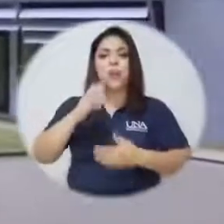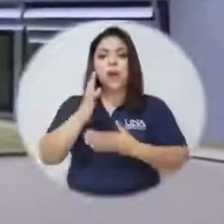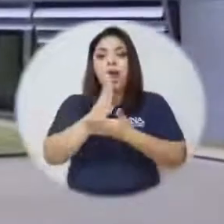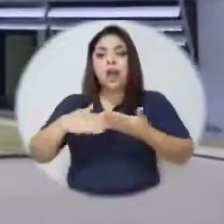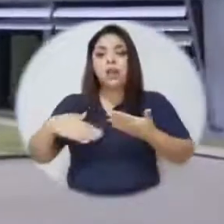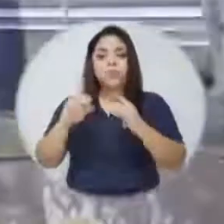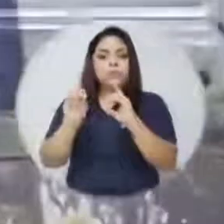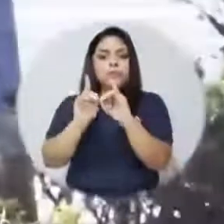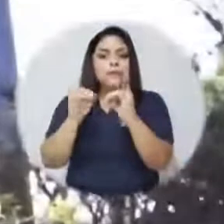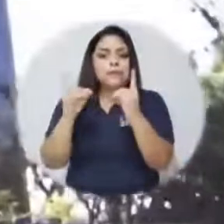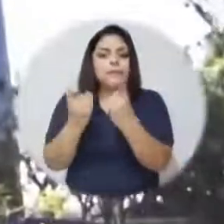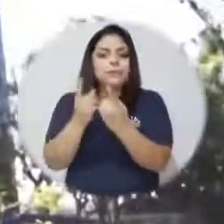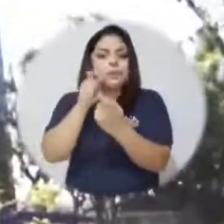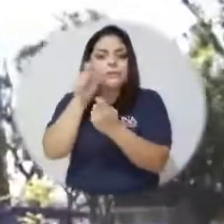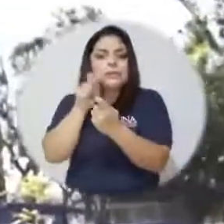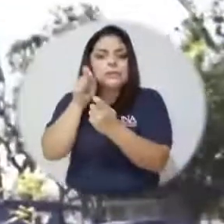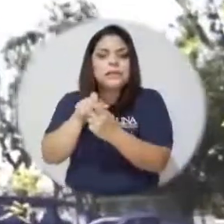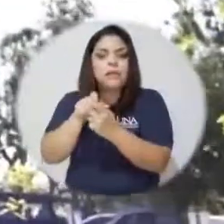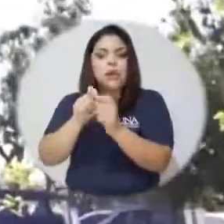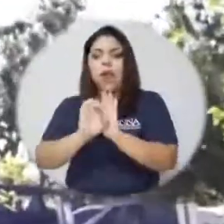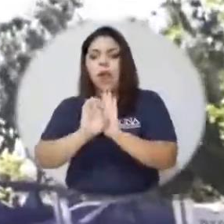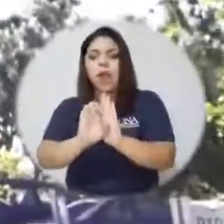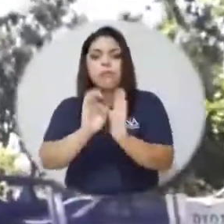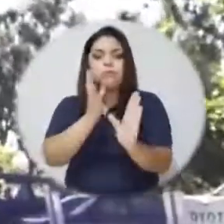departamento específico como psicología,